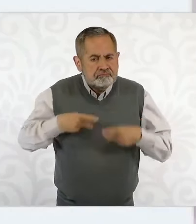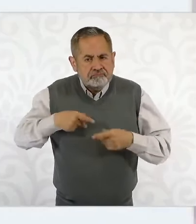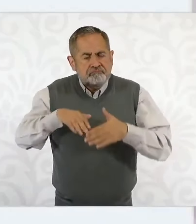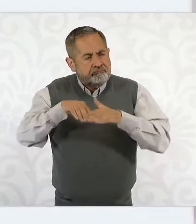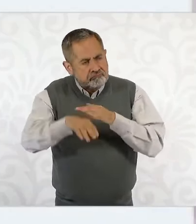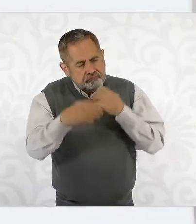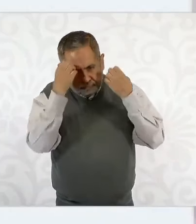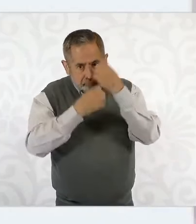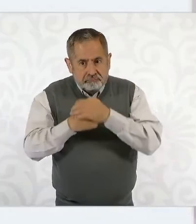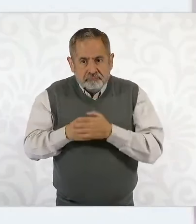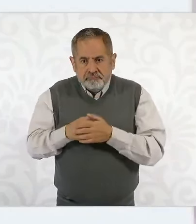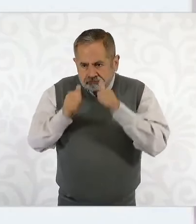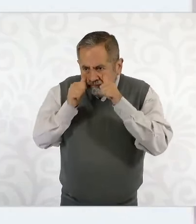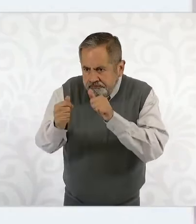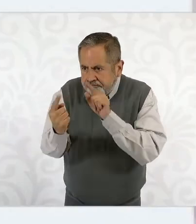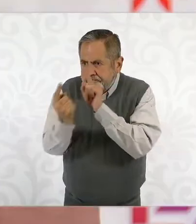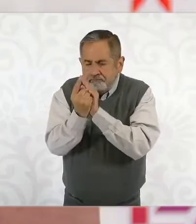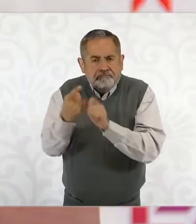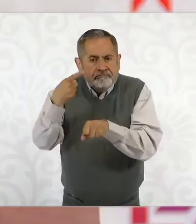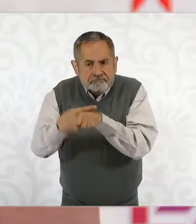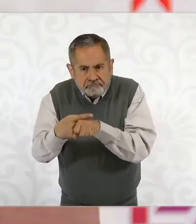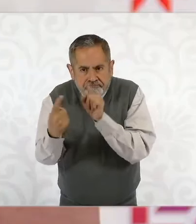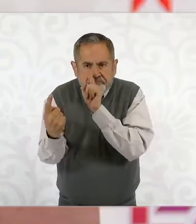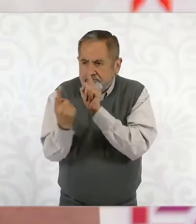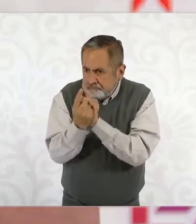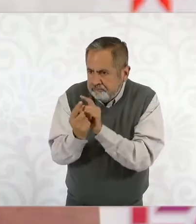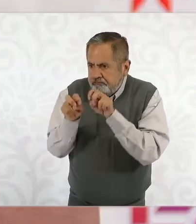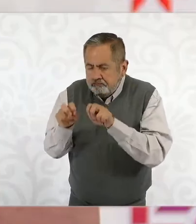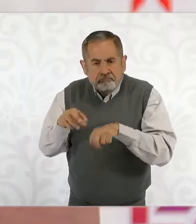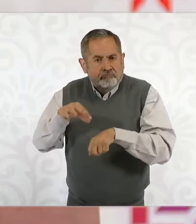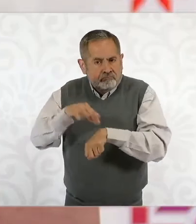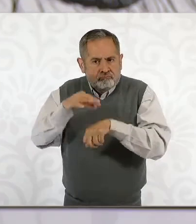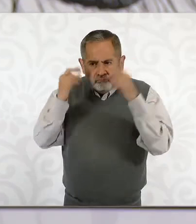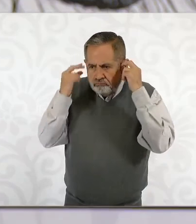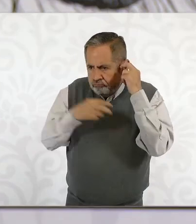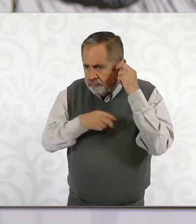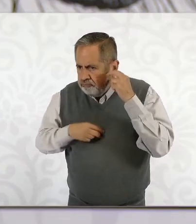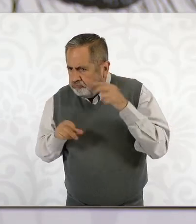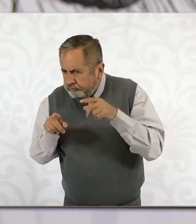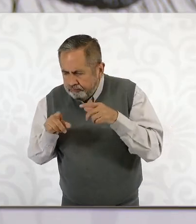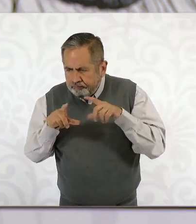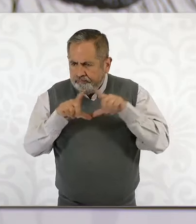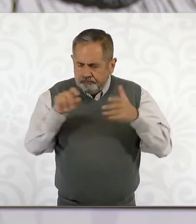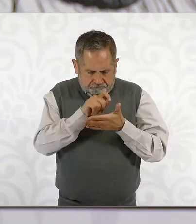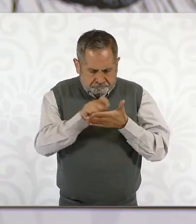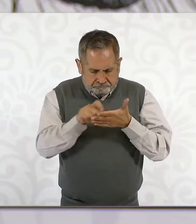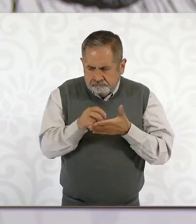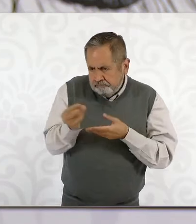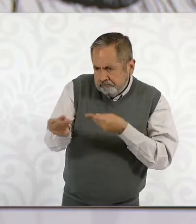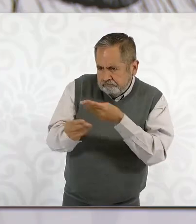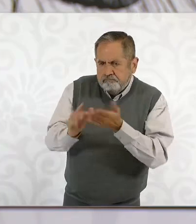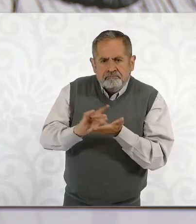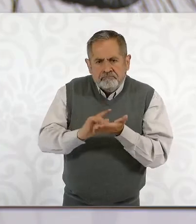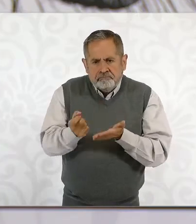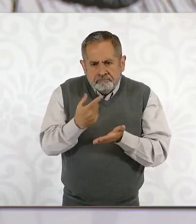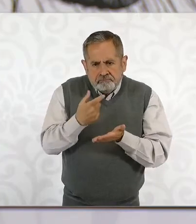al primer nivel de atención. Ir a un consultorio, que te atienda un médico, que te dé, si requieres medicamentos y si no,